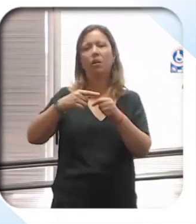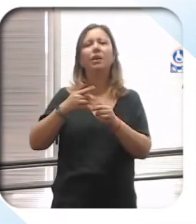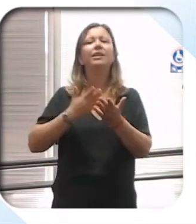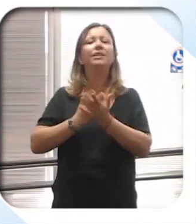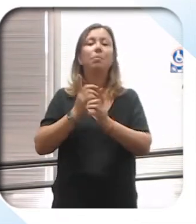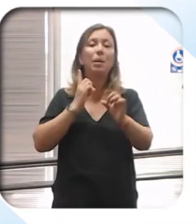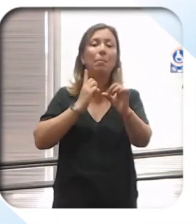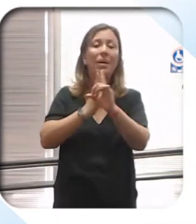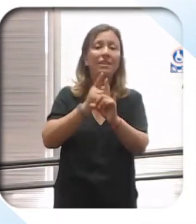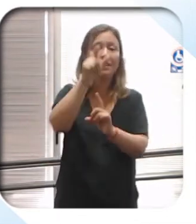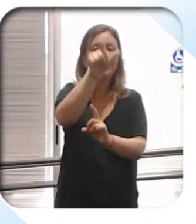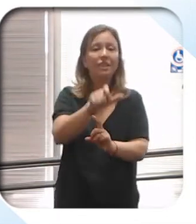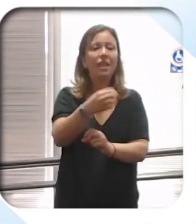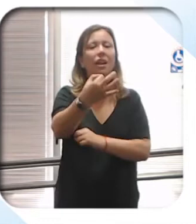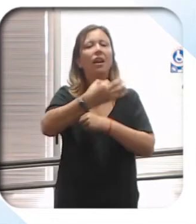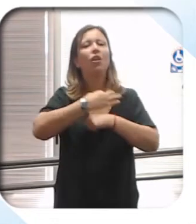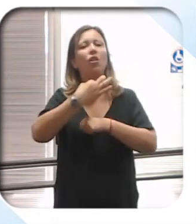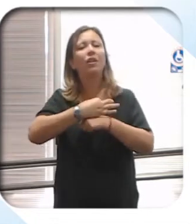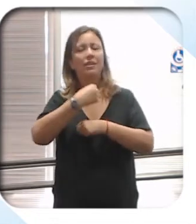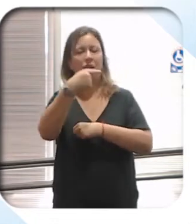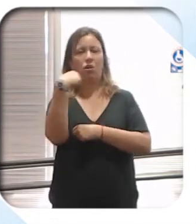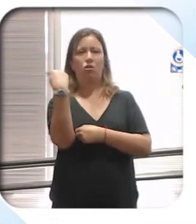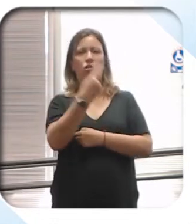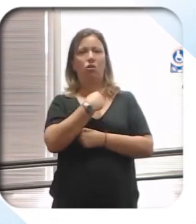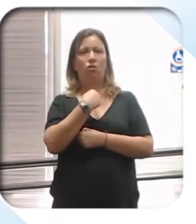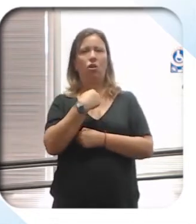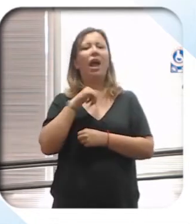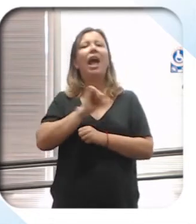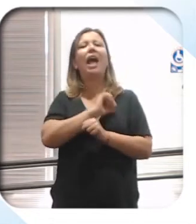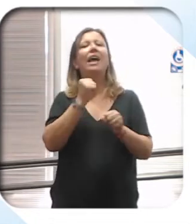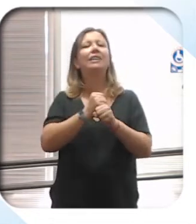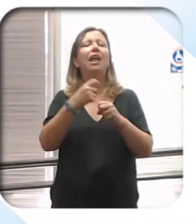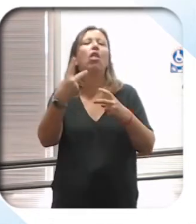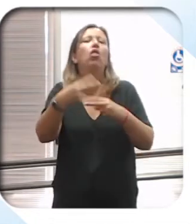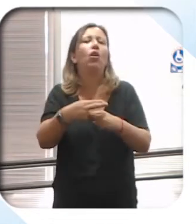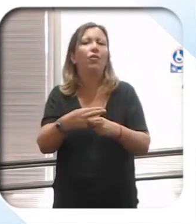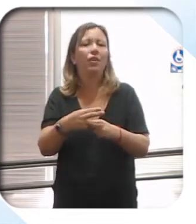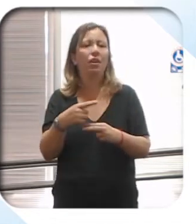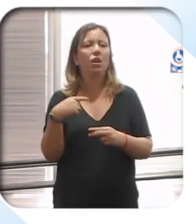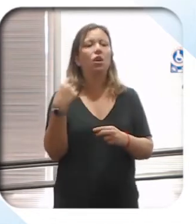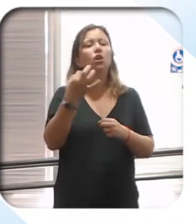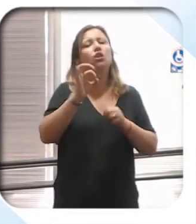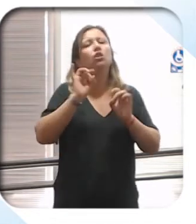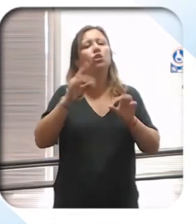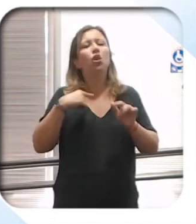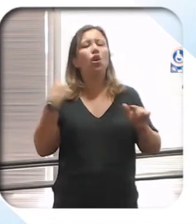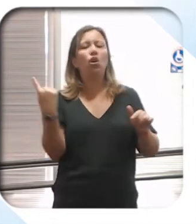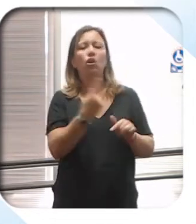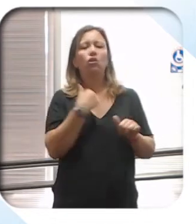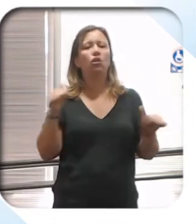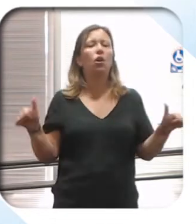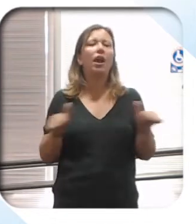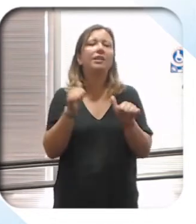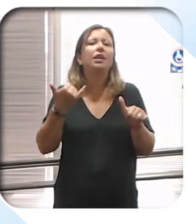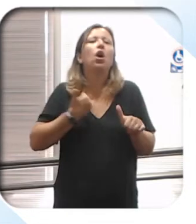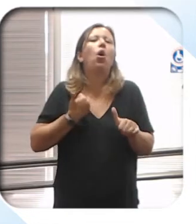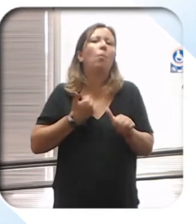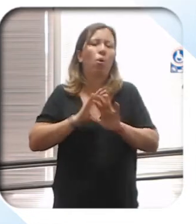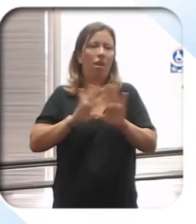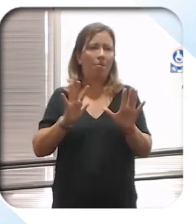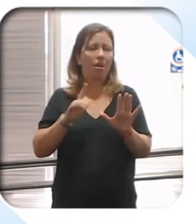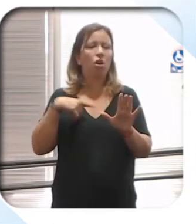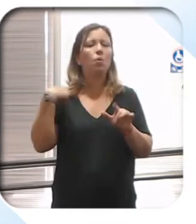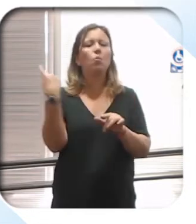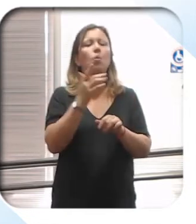dónde ir. Nosotros únicamente podemos, si acaso, decir cómo hacerlo. O sea, acompañar en el